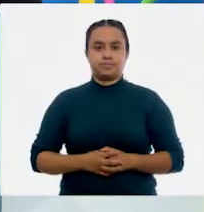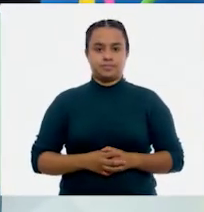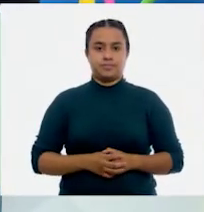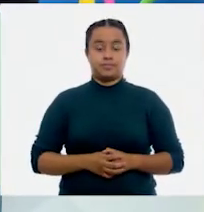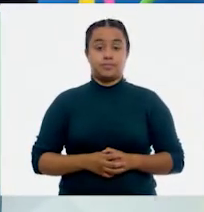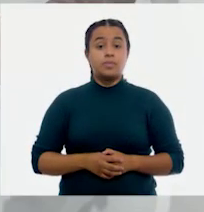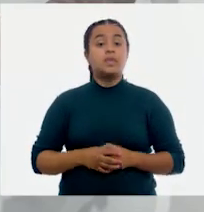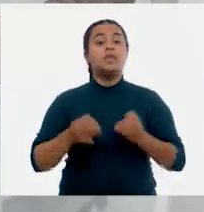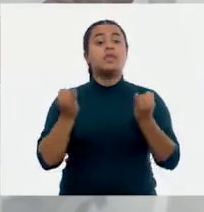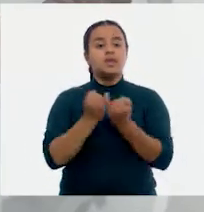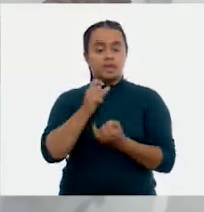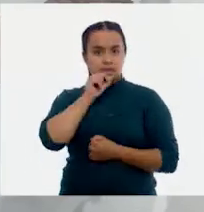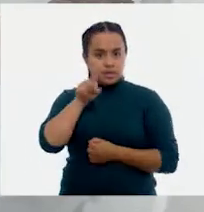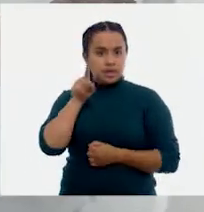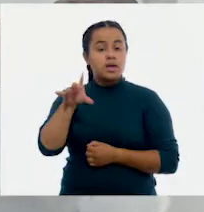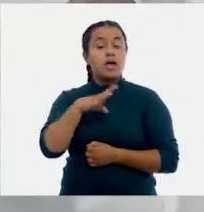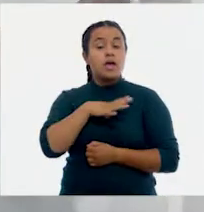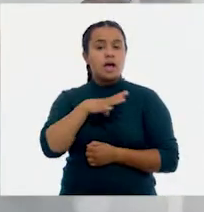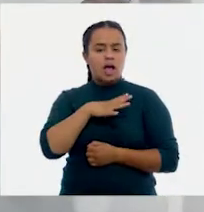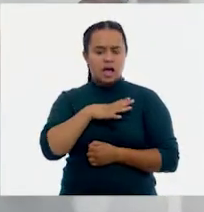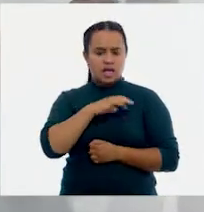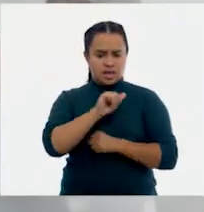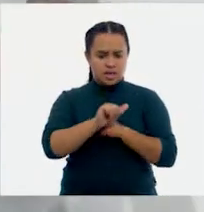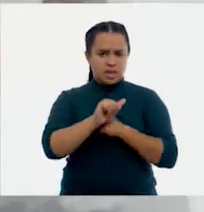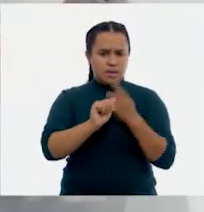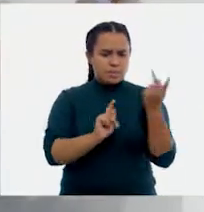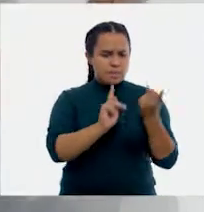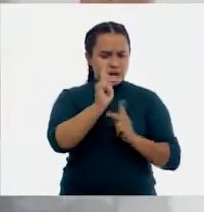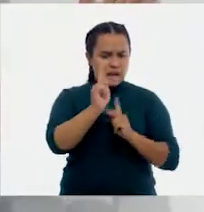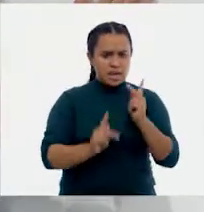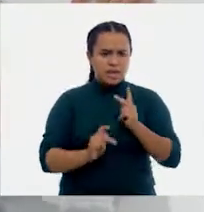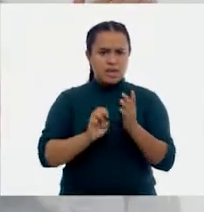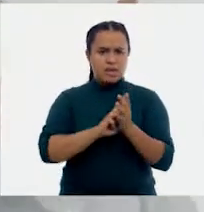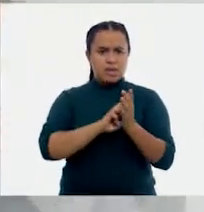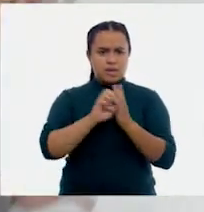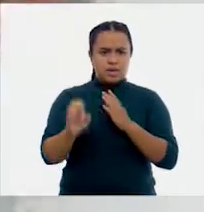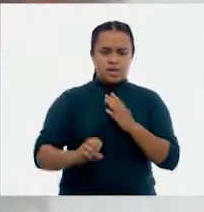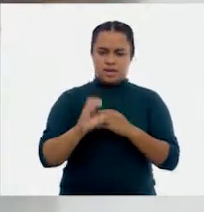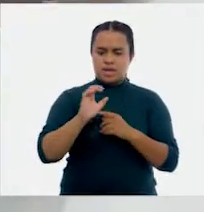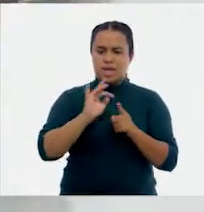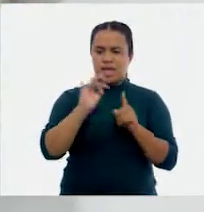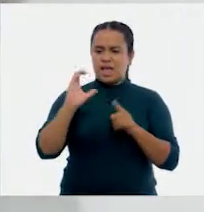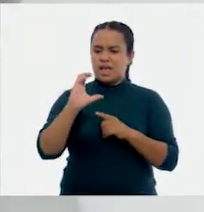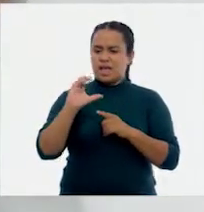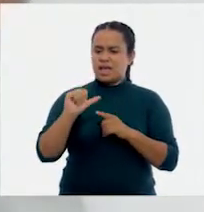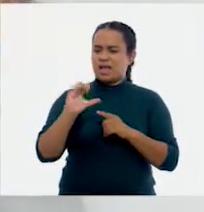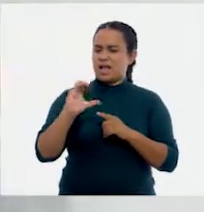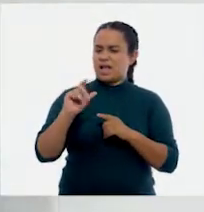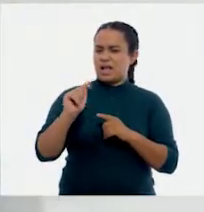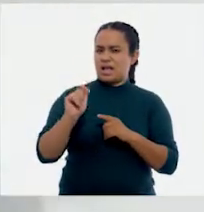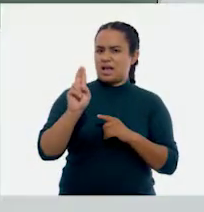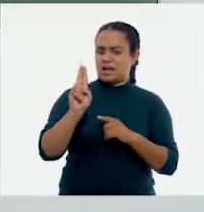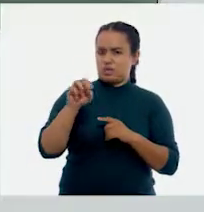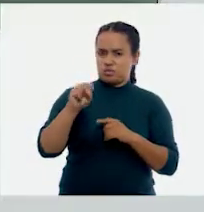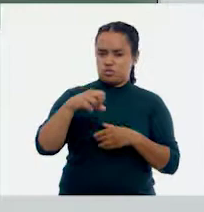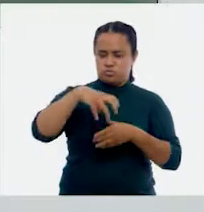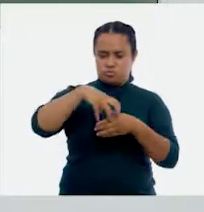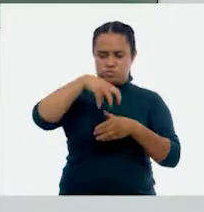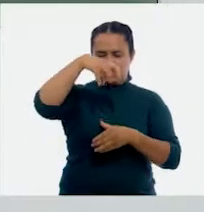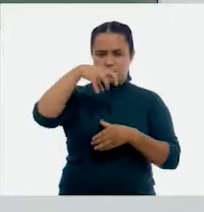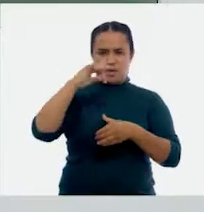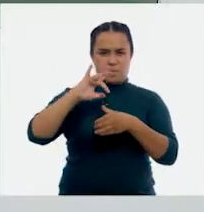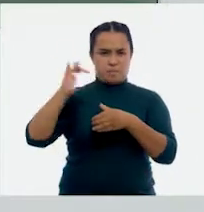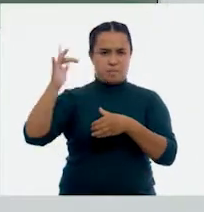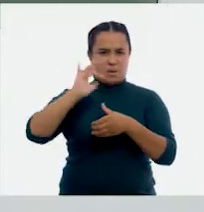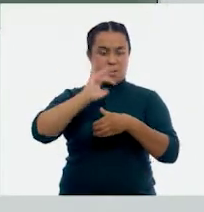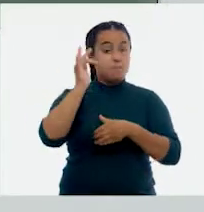Ahí también encontramos tipos de plantas como las cactáceas, ¿sale? Los cactus. Esos cactus,